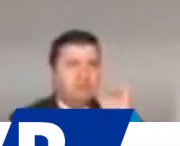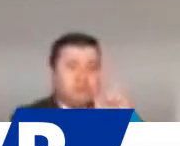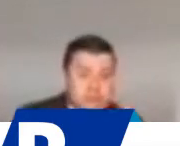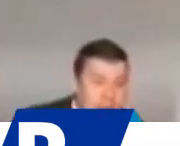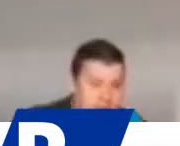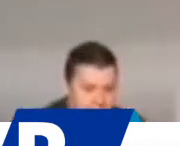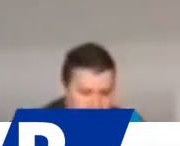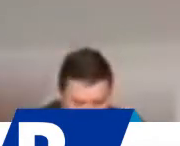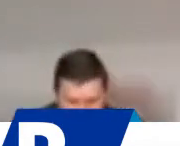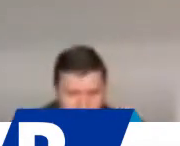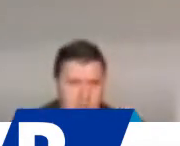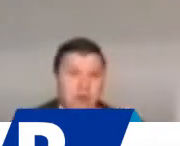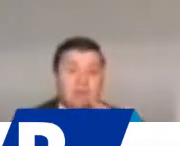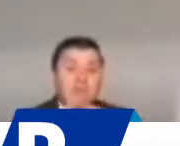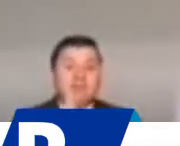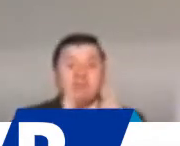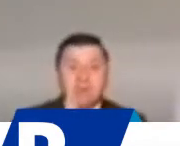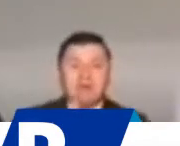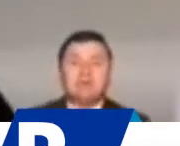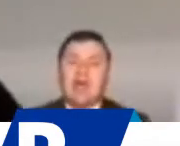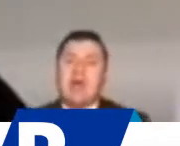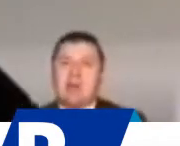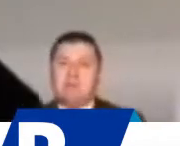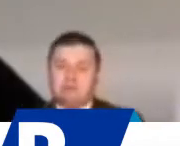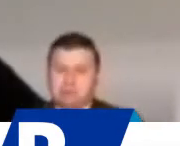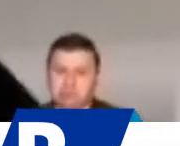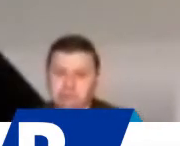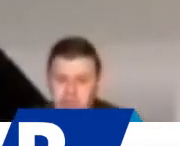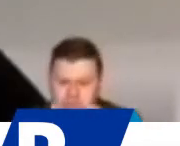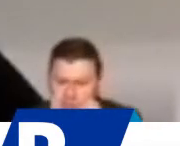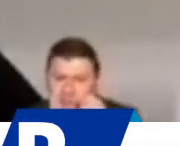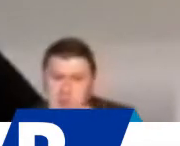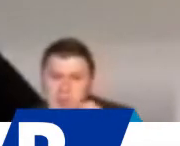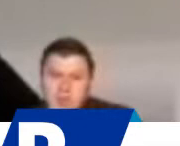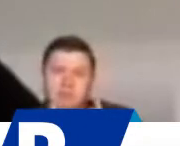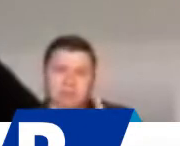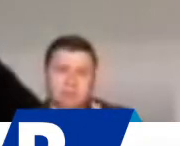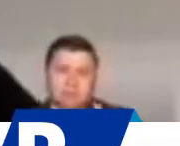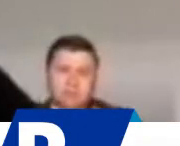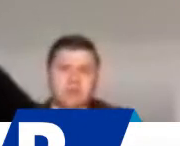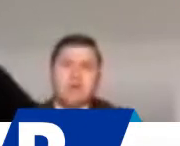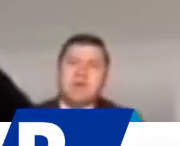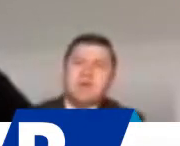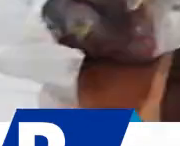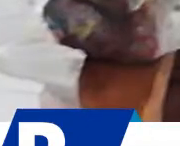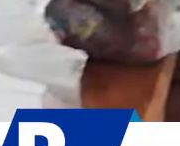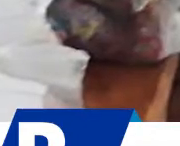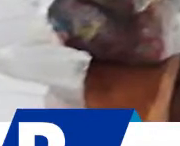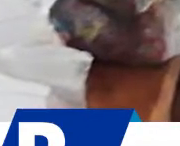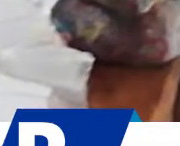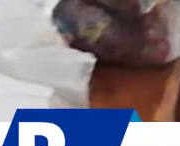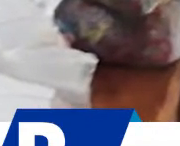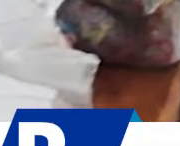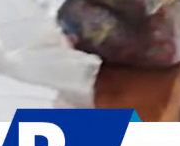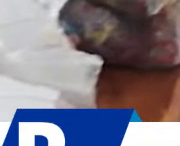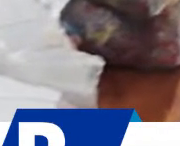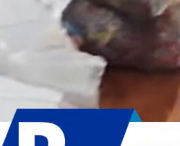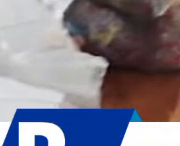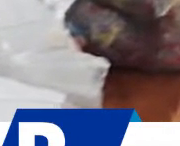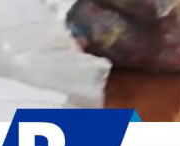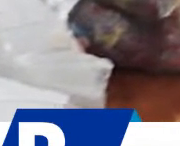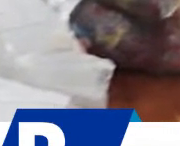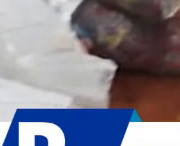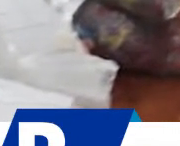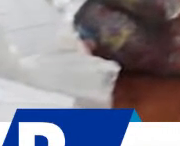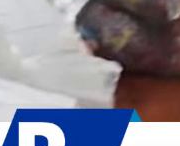La directora del Instituto Colombiano de Bienestar Familiar ICBF, Lina Arbeláez, estuvo en el departamento de Córdoba verificando